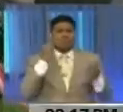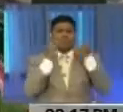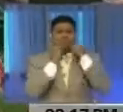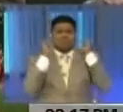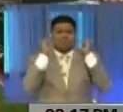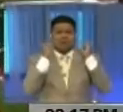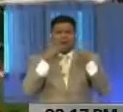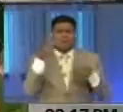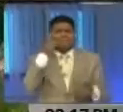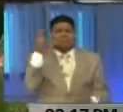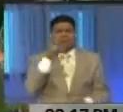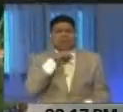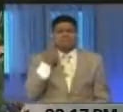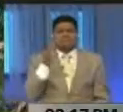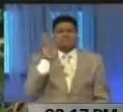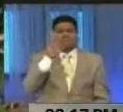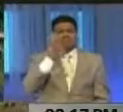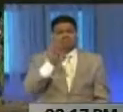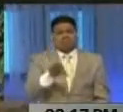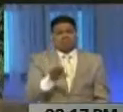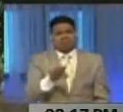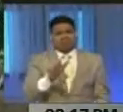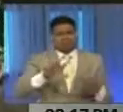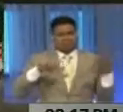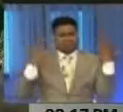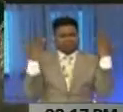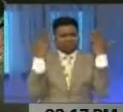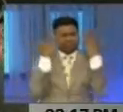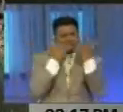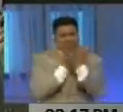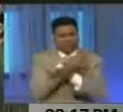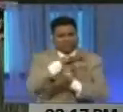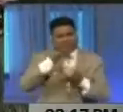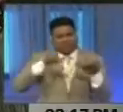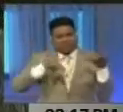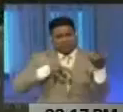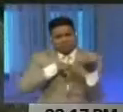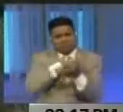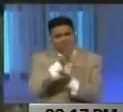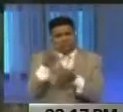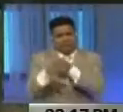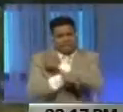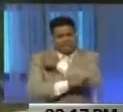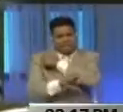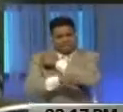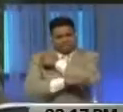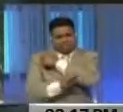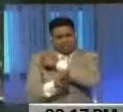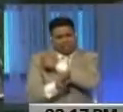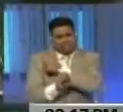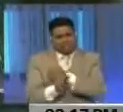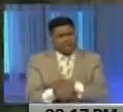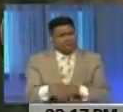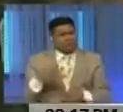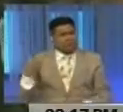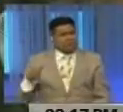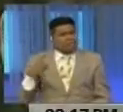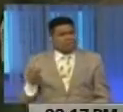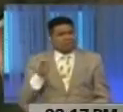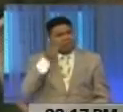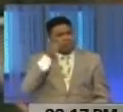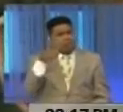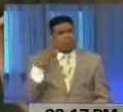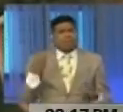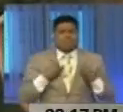muerte y el enredo y las trampas y las emboscadas contra el derecho que tienen los pueblos a vivir